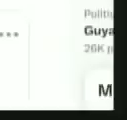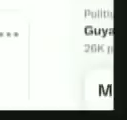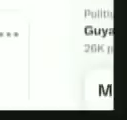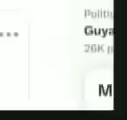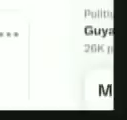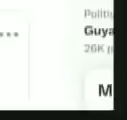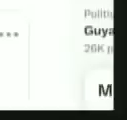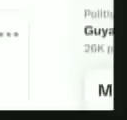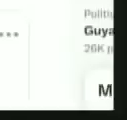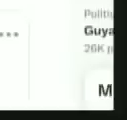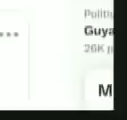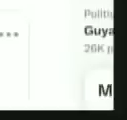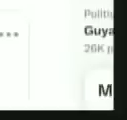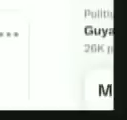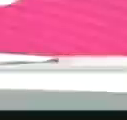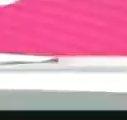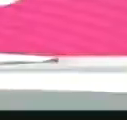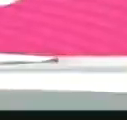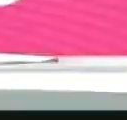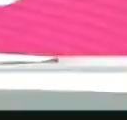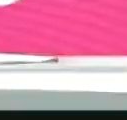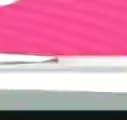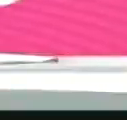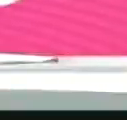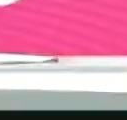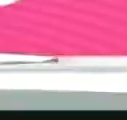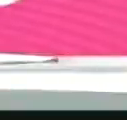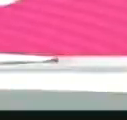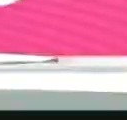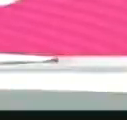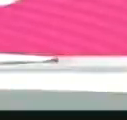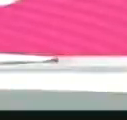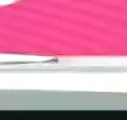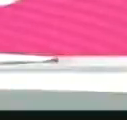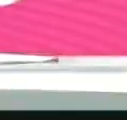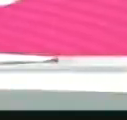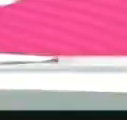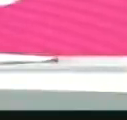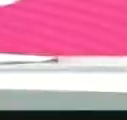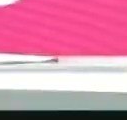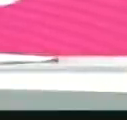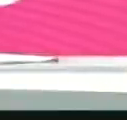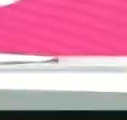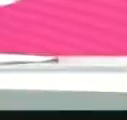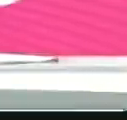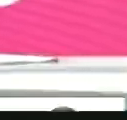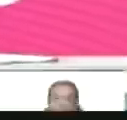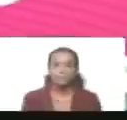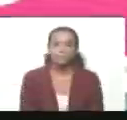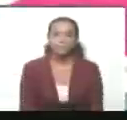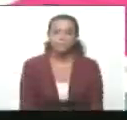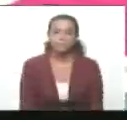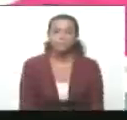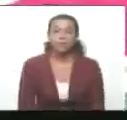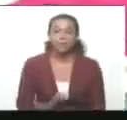había que decirlo y lo dije fui claro directo cara a cara